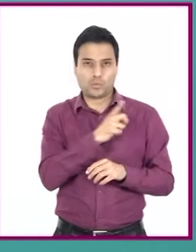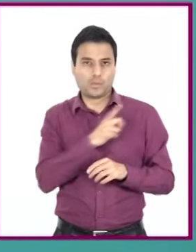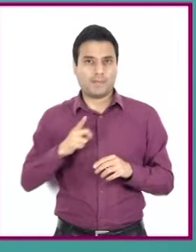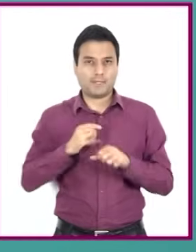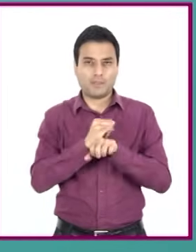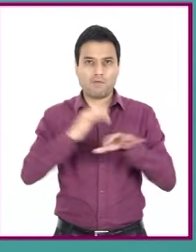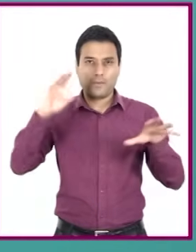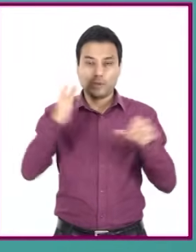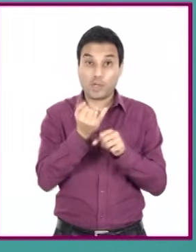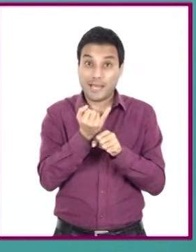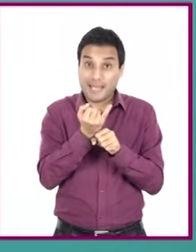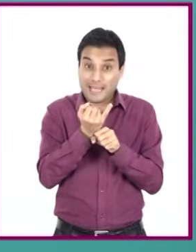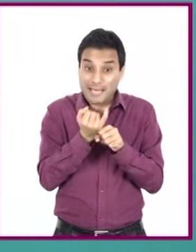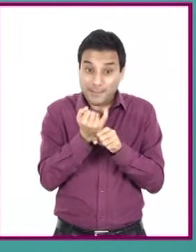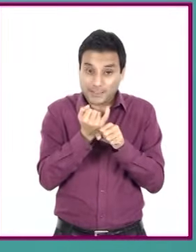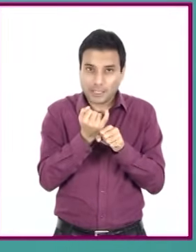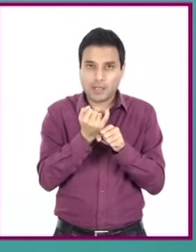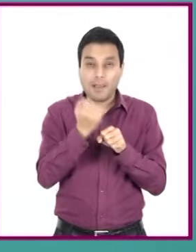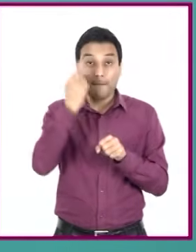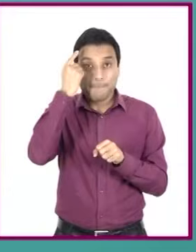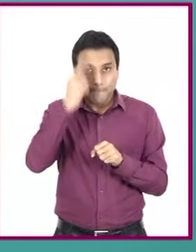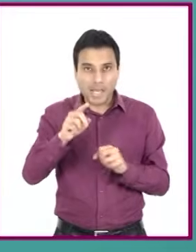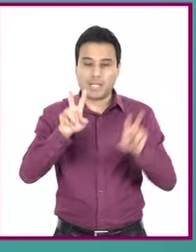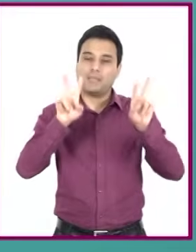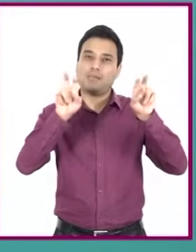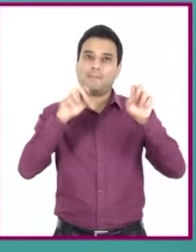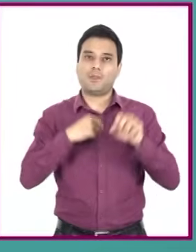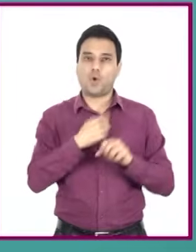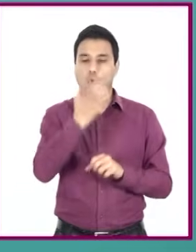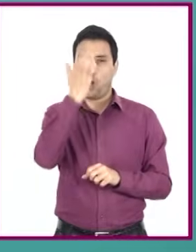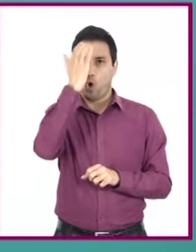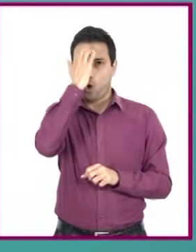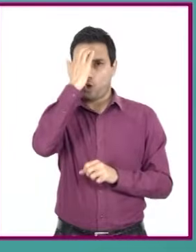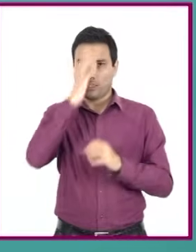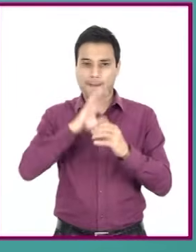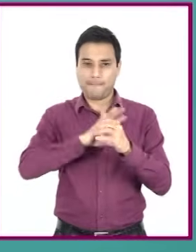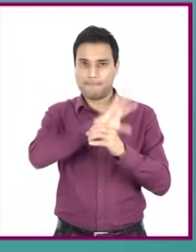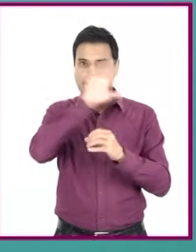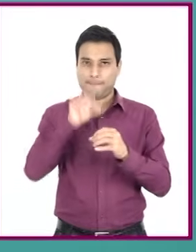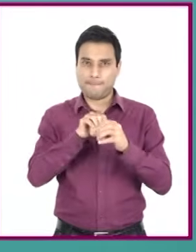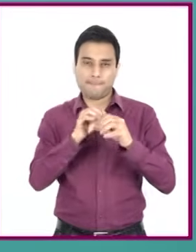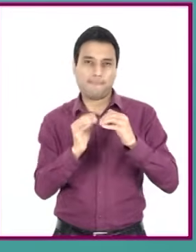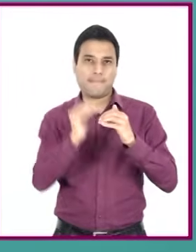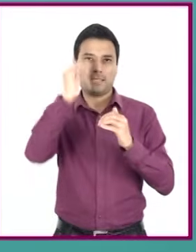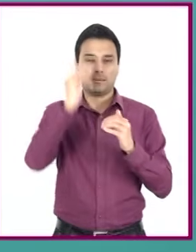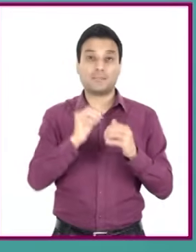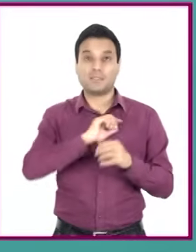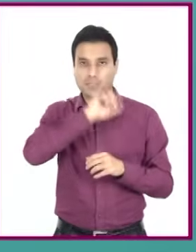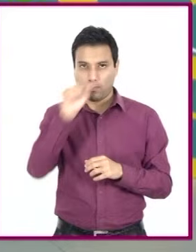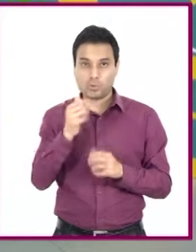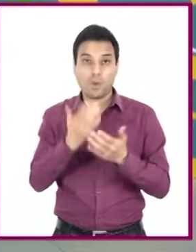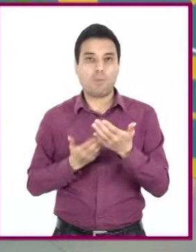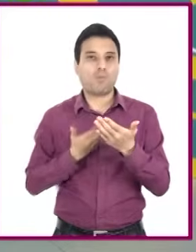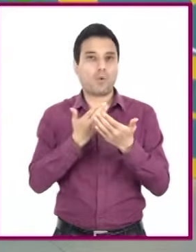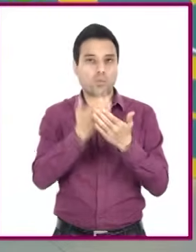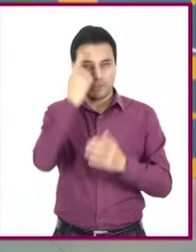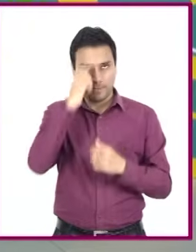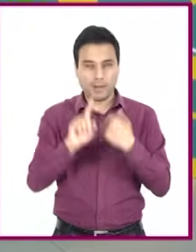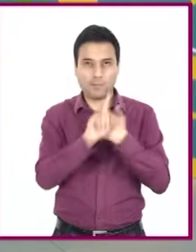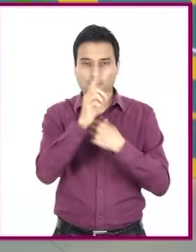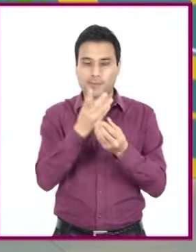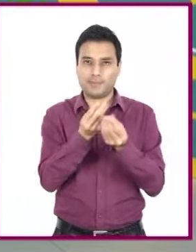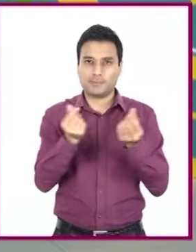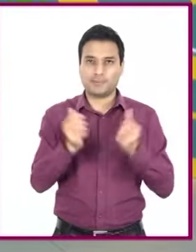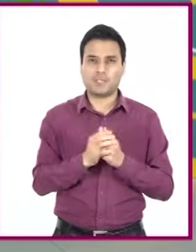nos ayude a ampliar el conocimiento de nuestro tema y afinar o mejorar nuestra propuesta de solución. Para ello existen